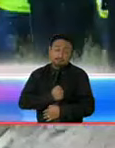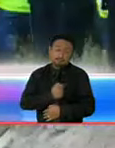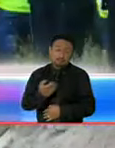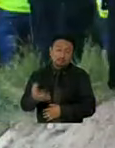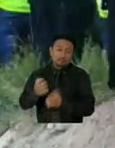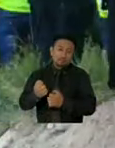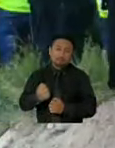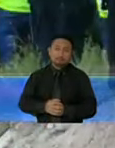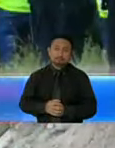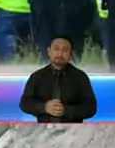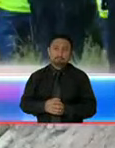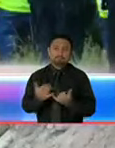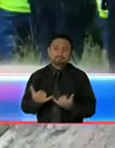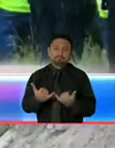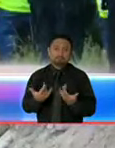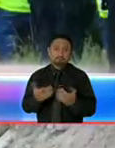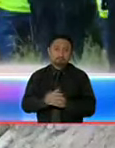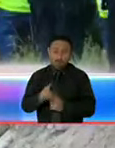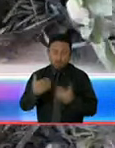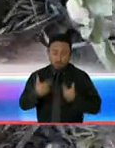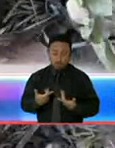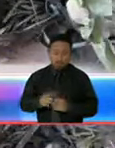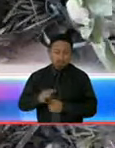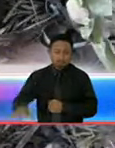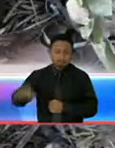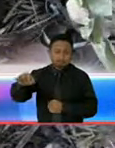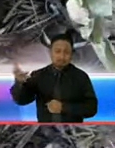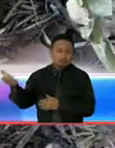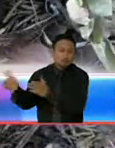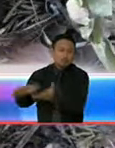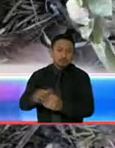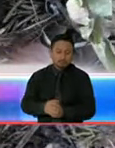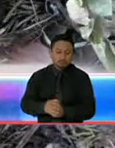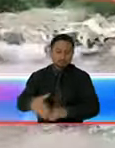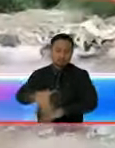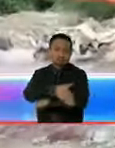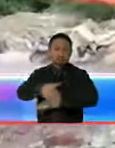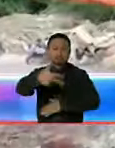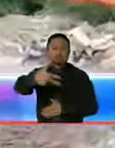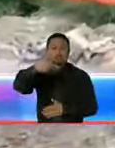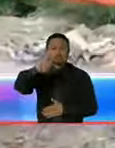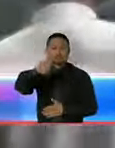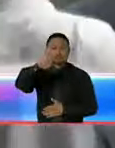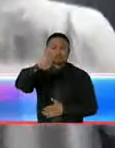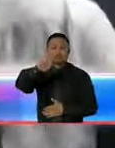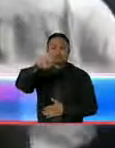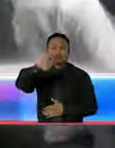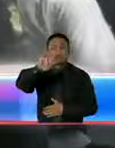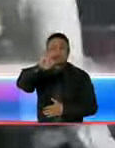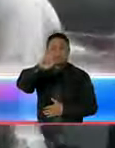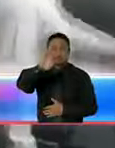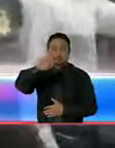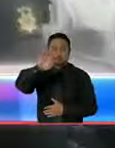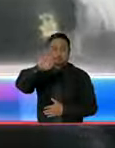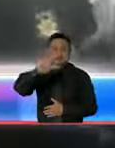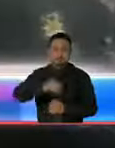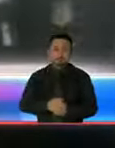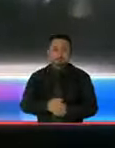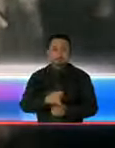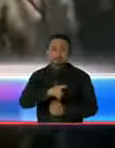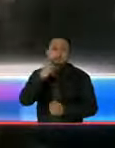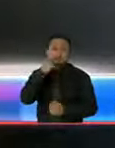delito. Y el día de hoy fue encontrado su cuerpo sin vida en la vía que conduce a Chuquidibamba. Por su parte, Ángel Benavides, padre de